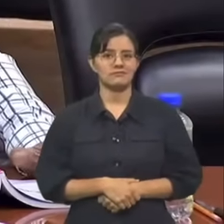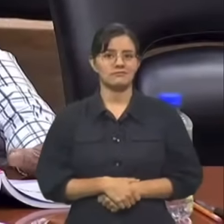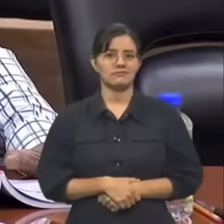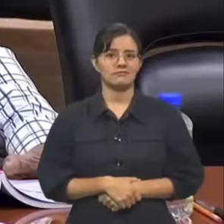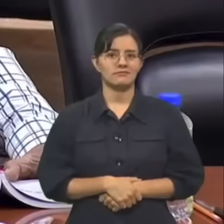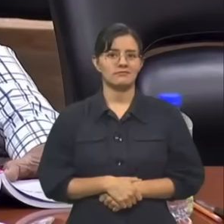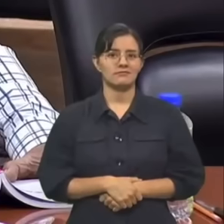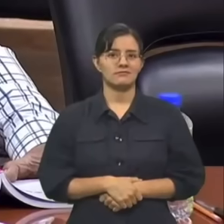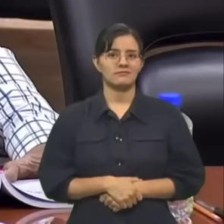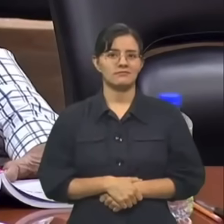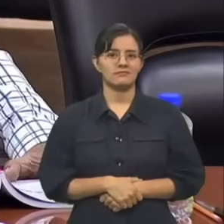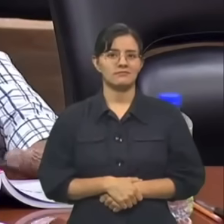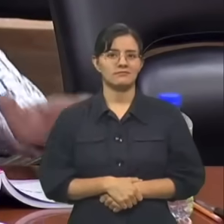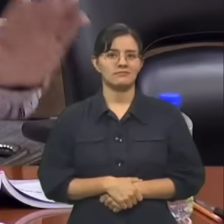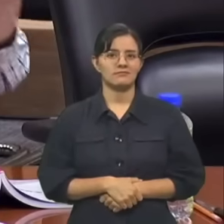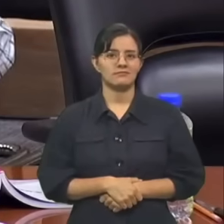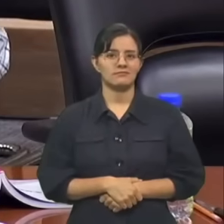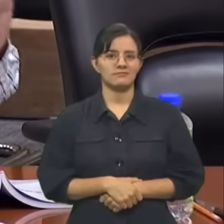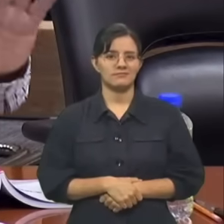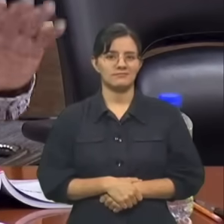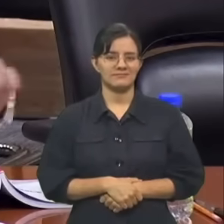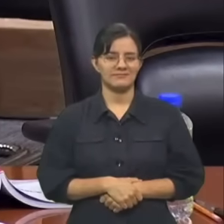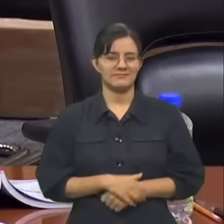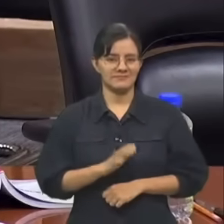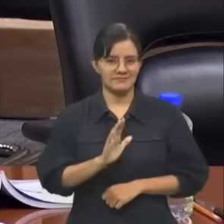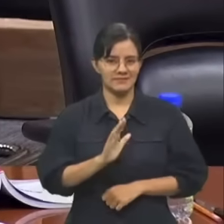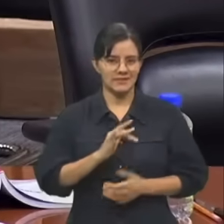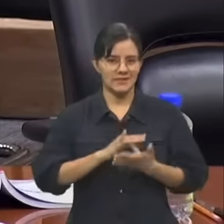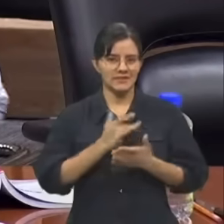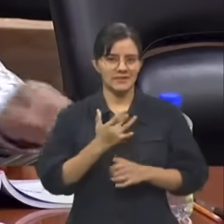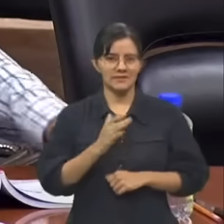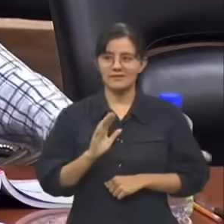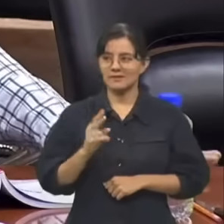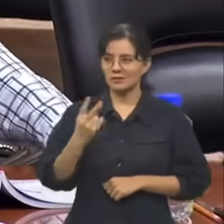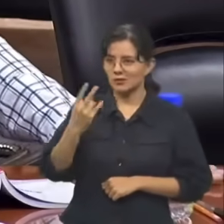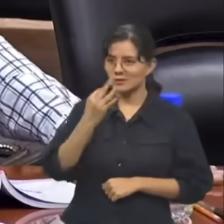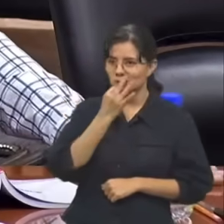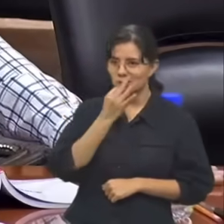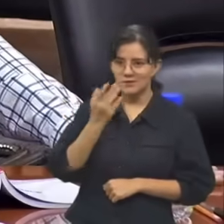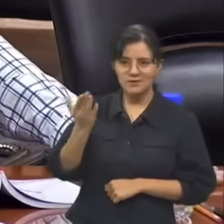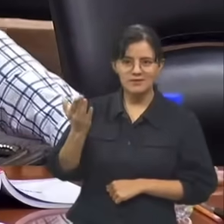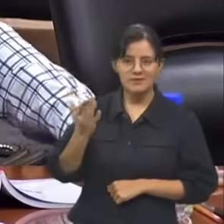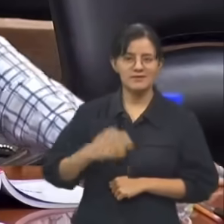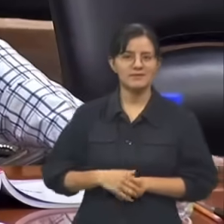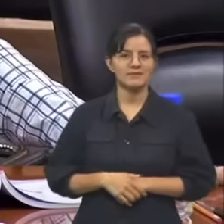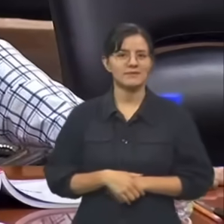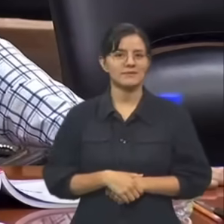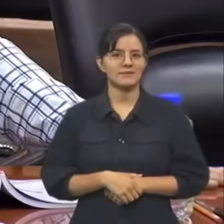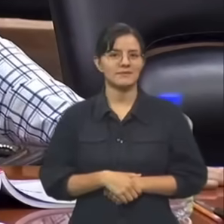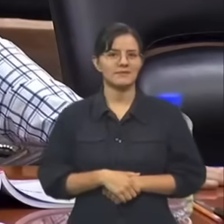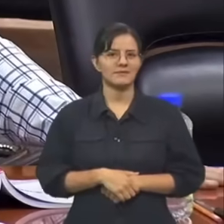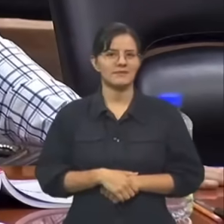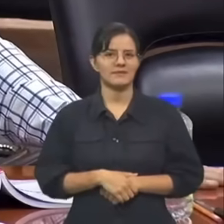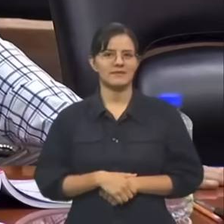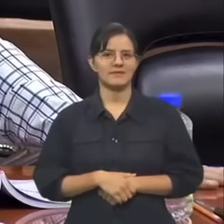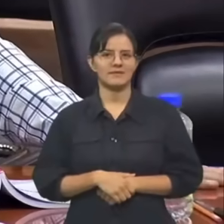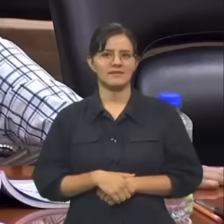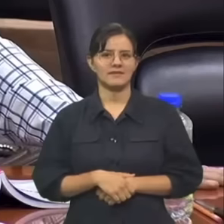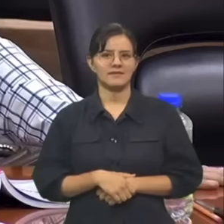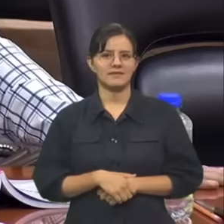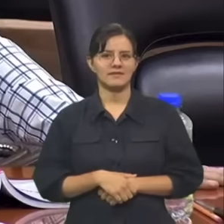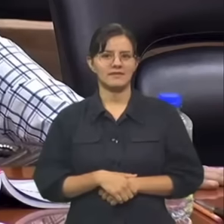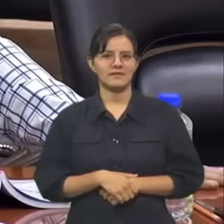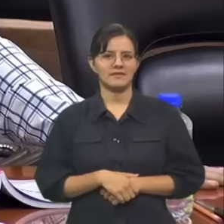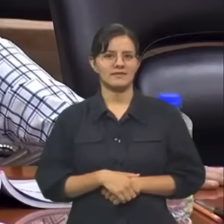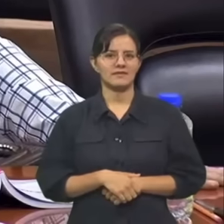vivir Gracias esp me quedan 2 minutos No es que no es que